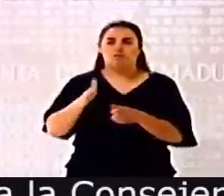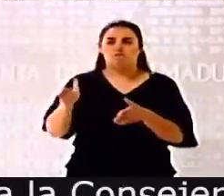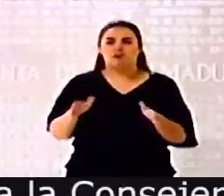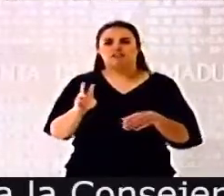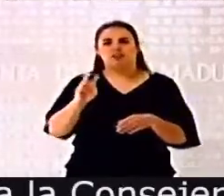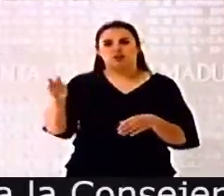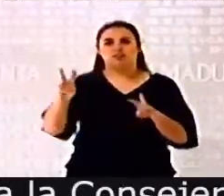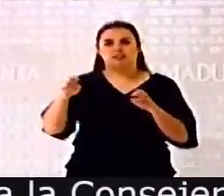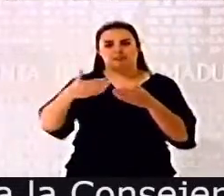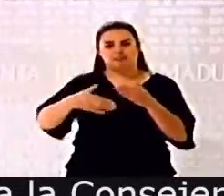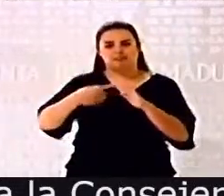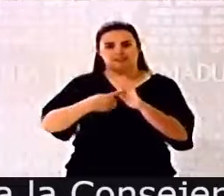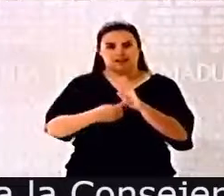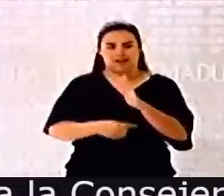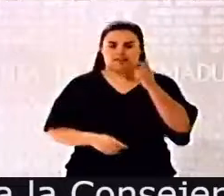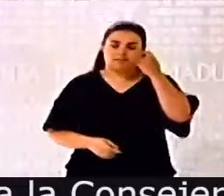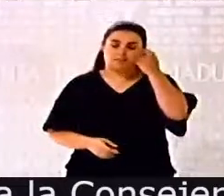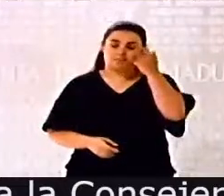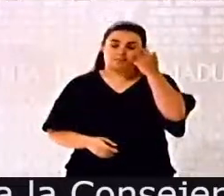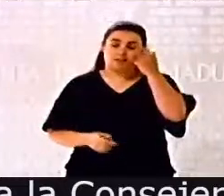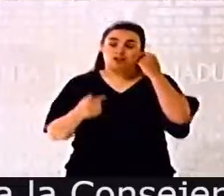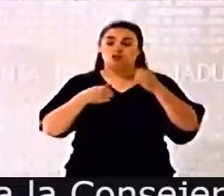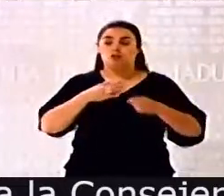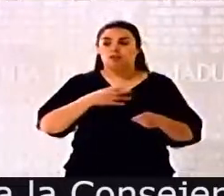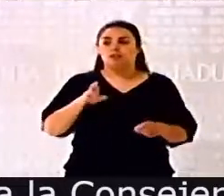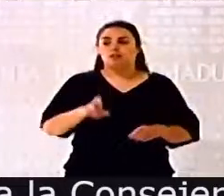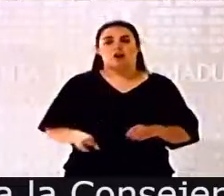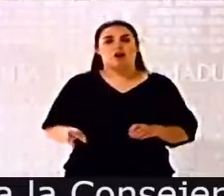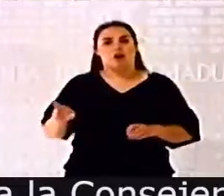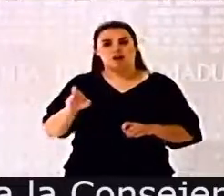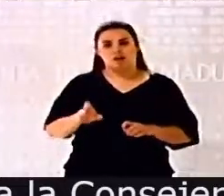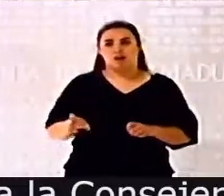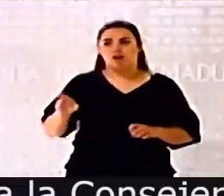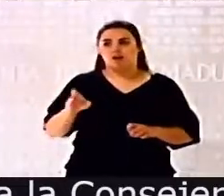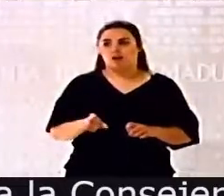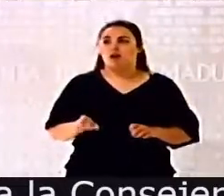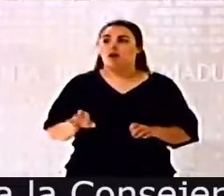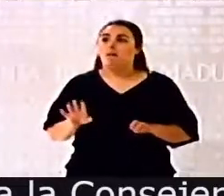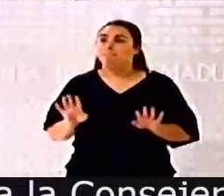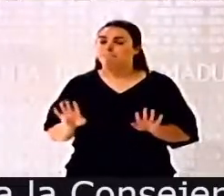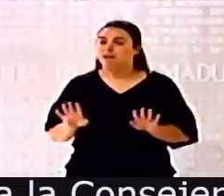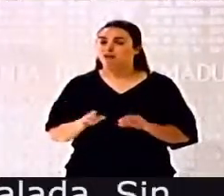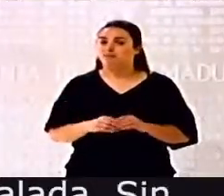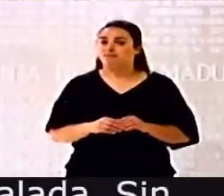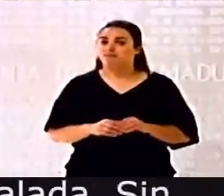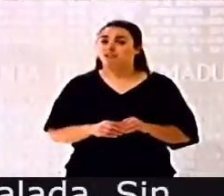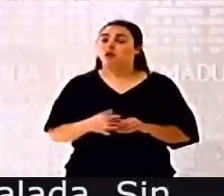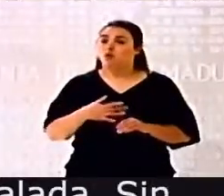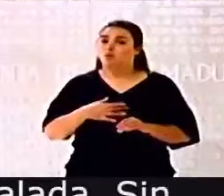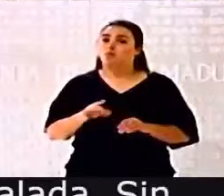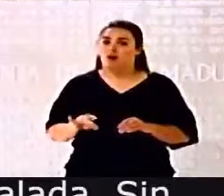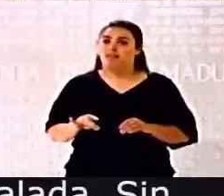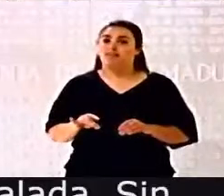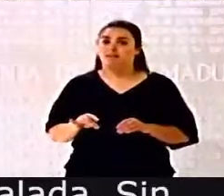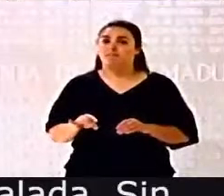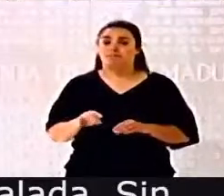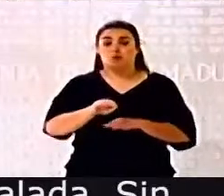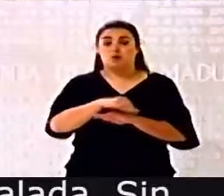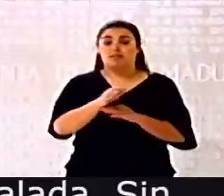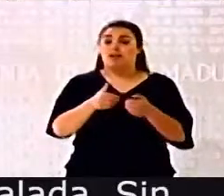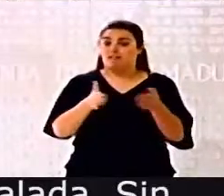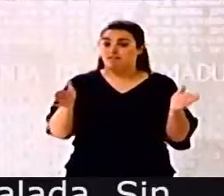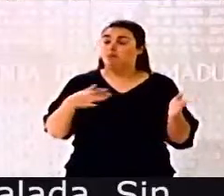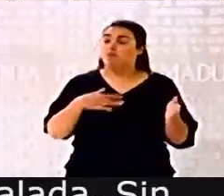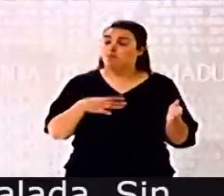de la desescalada. Yo lo quiero remarcar. Sin embargo, es posible abrir estas guarderías, abrir